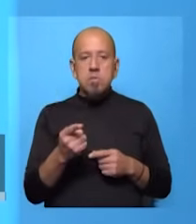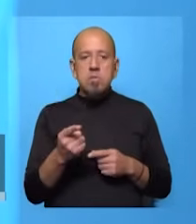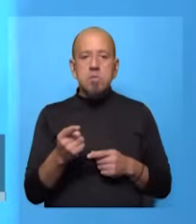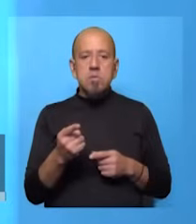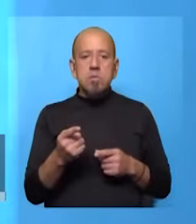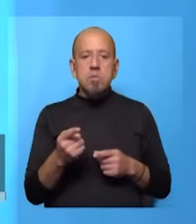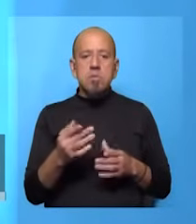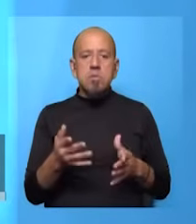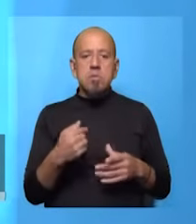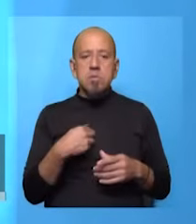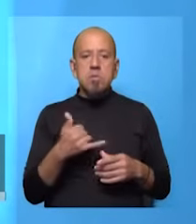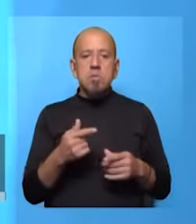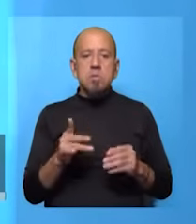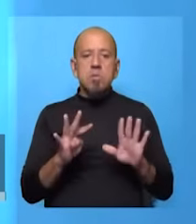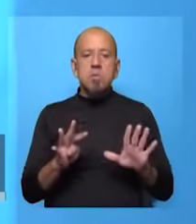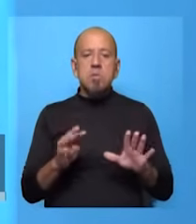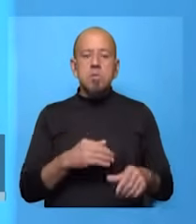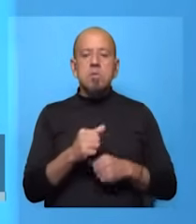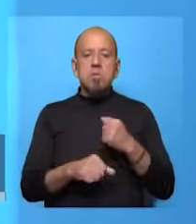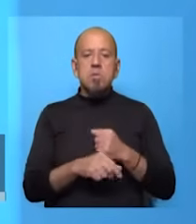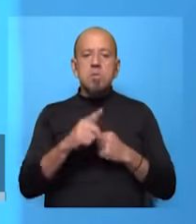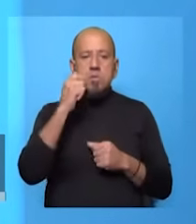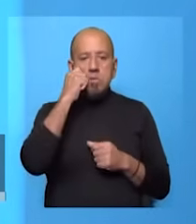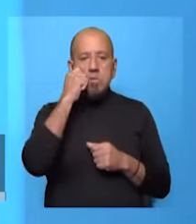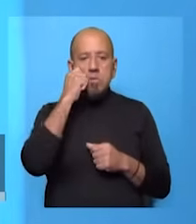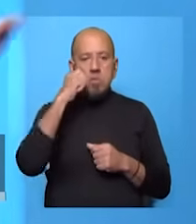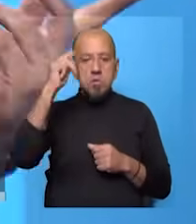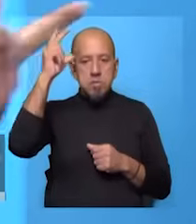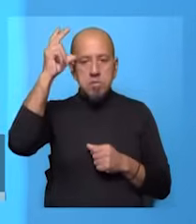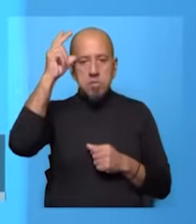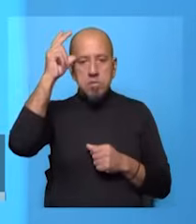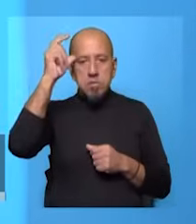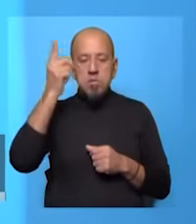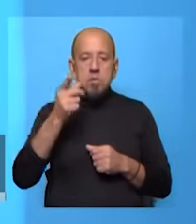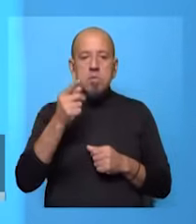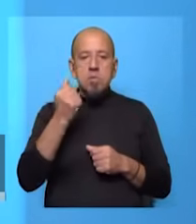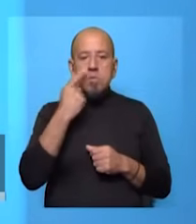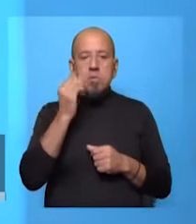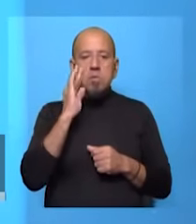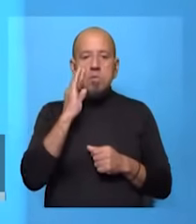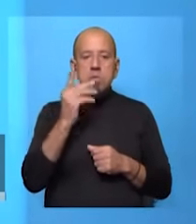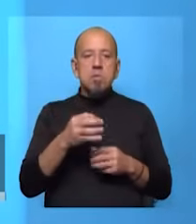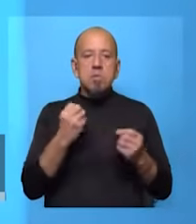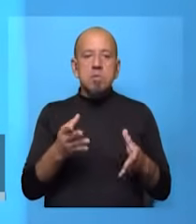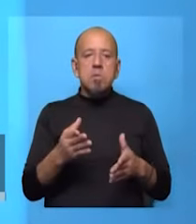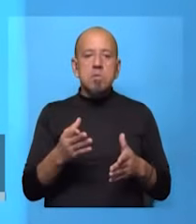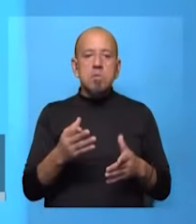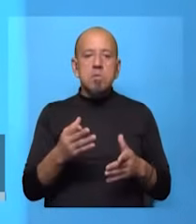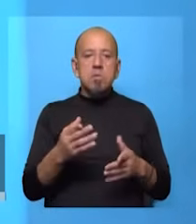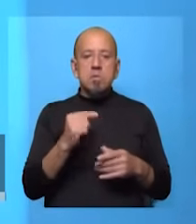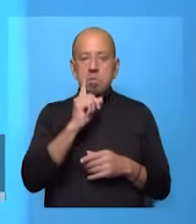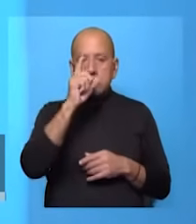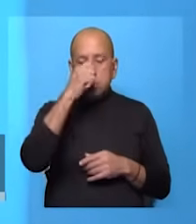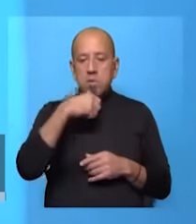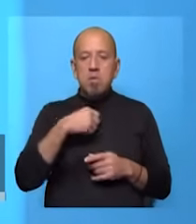mucho cariño porque yo tenía 9 años cuando Tab Vasquez anunció ahí mis padres lloraban porque la izquierda había llegado al gobierno de Montevideo